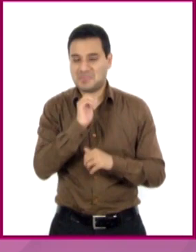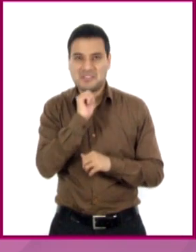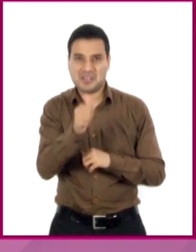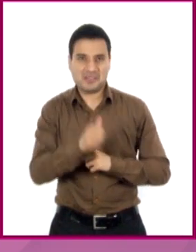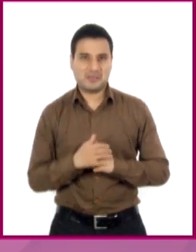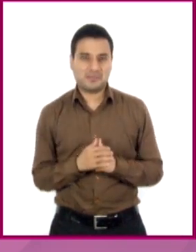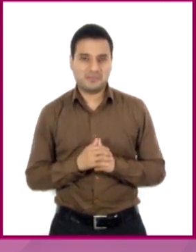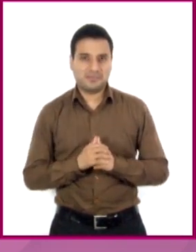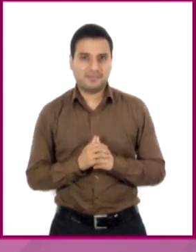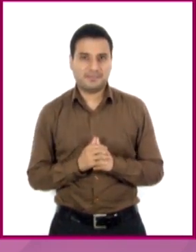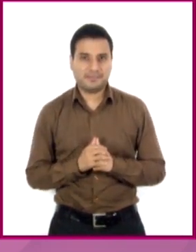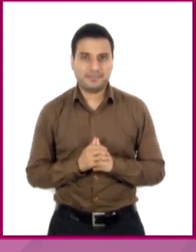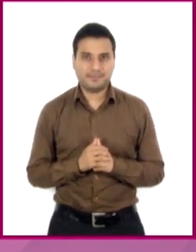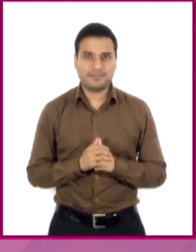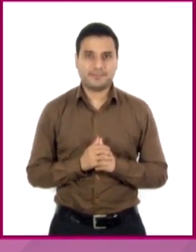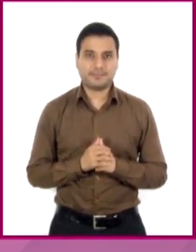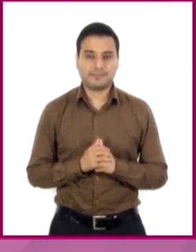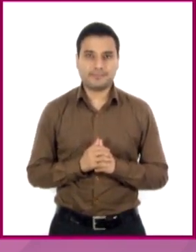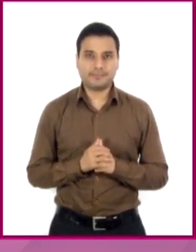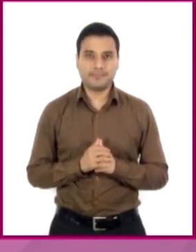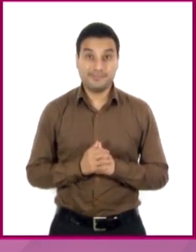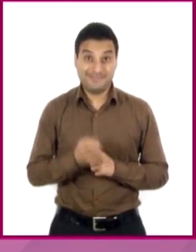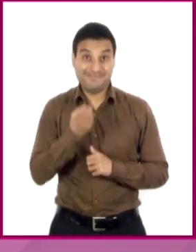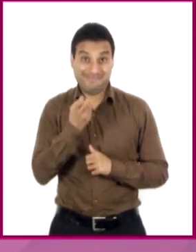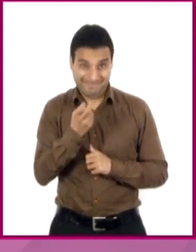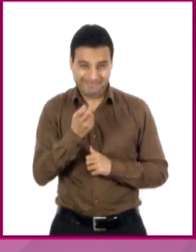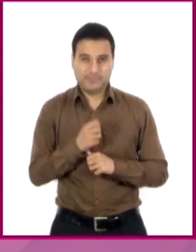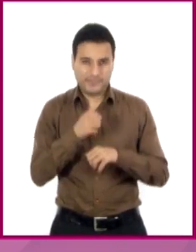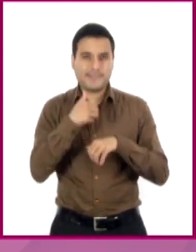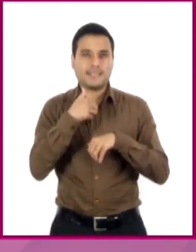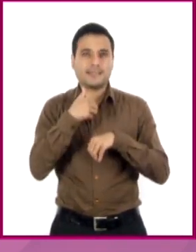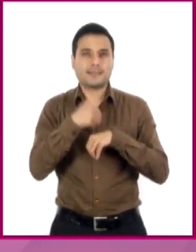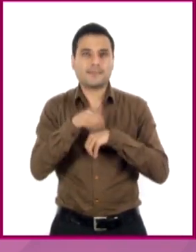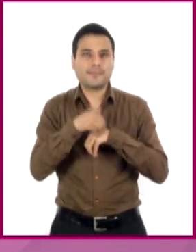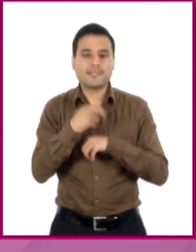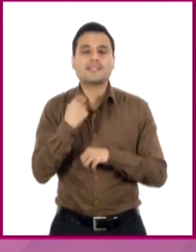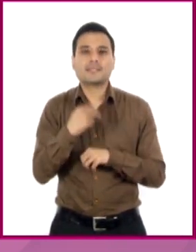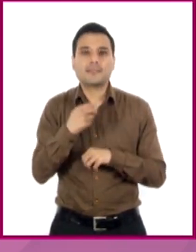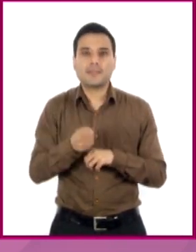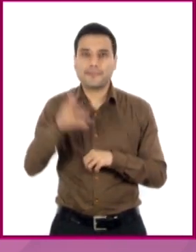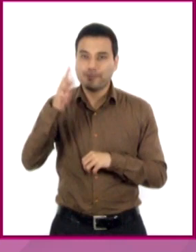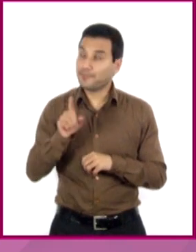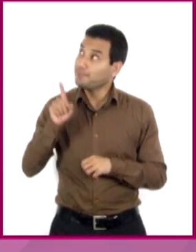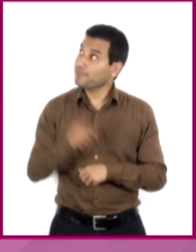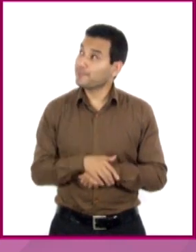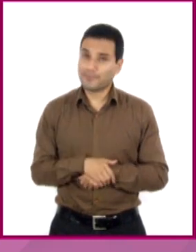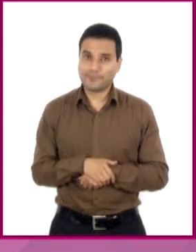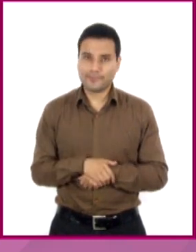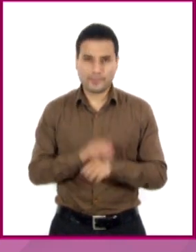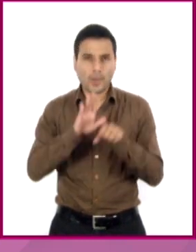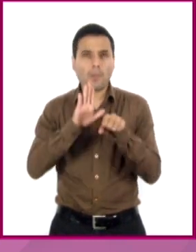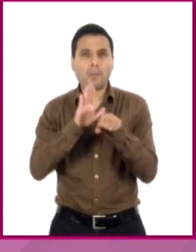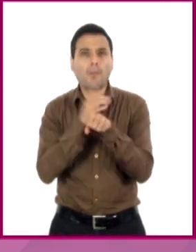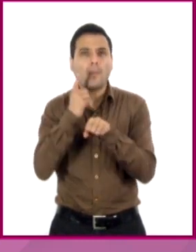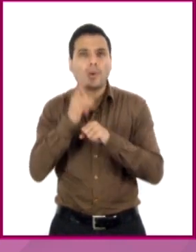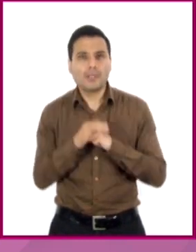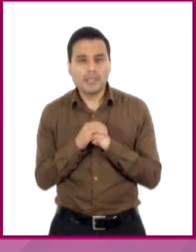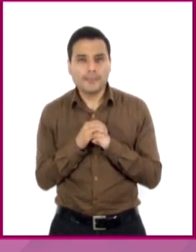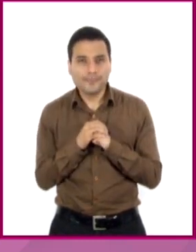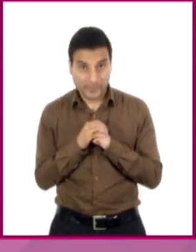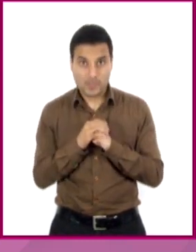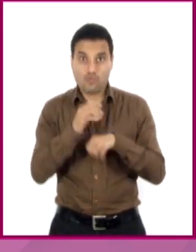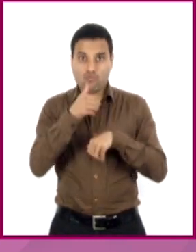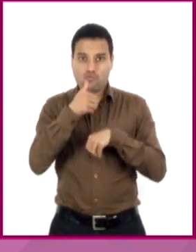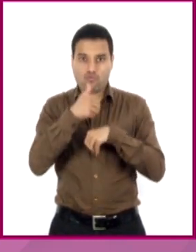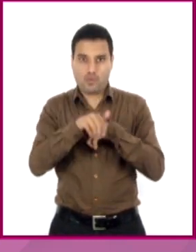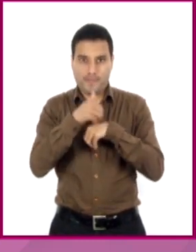residuo. Este tipo de decimales se llaman decimales periódicos, porque su parte decimal es